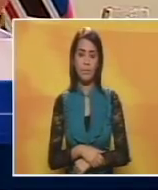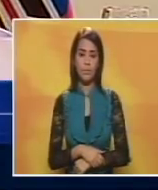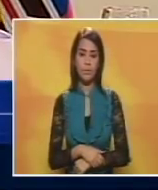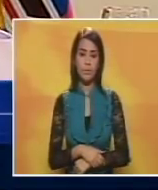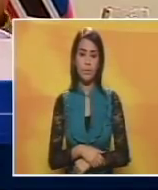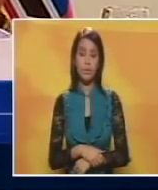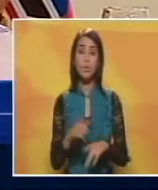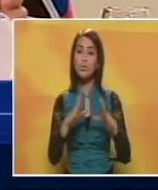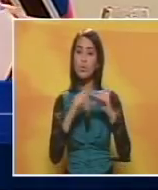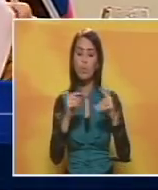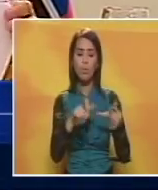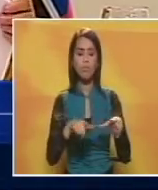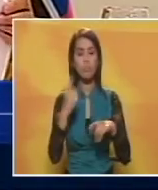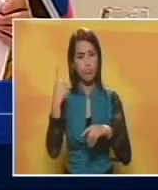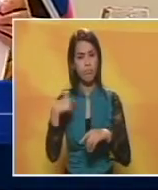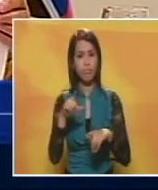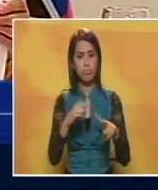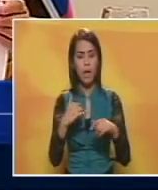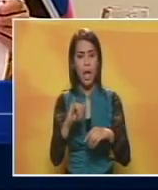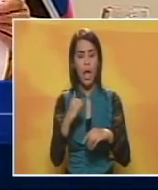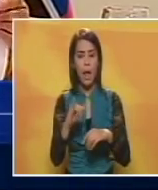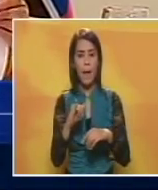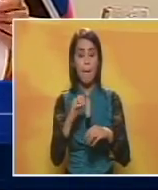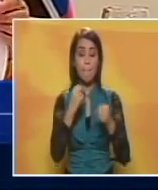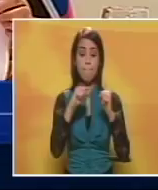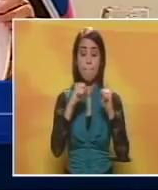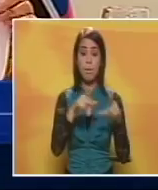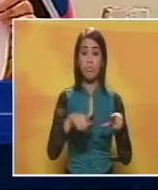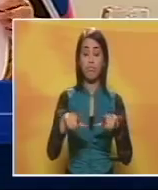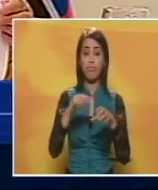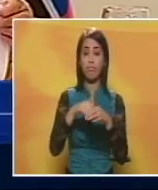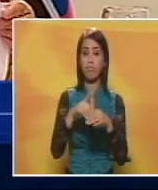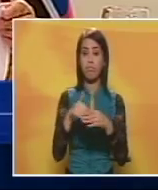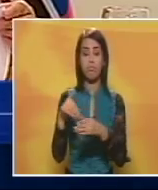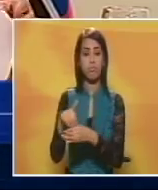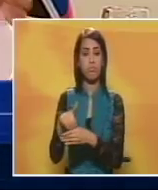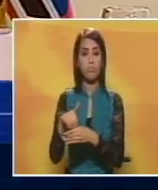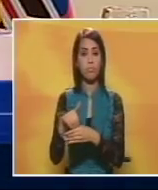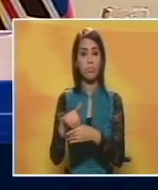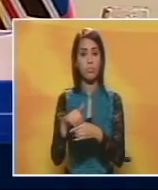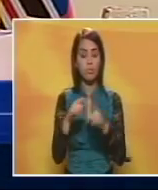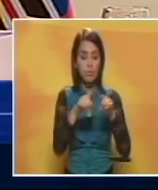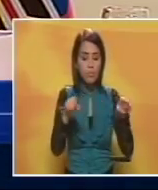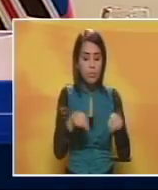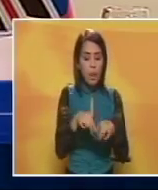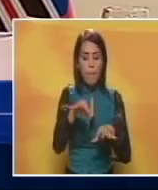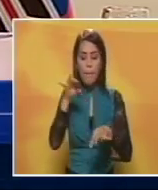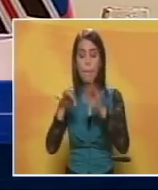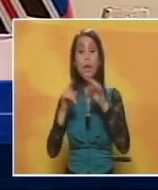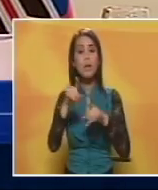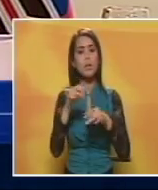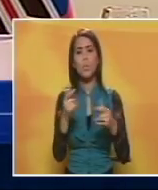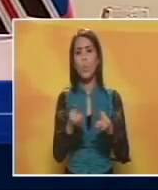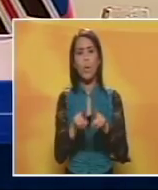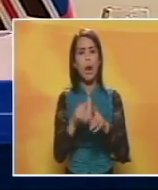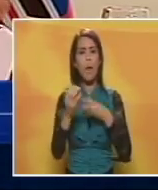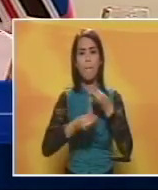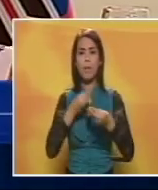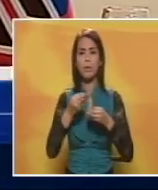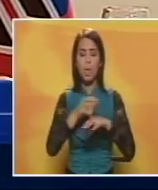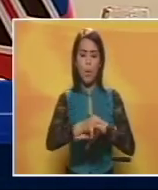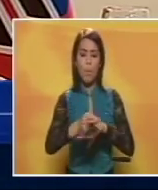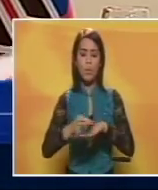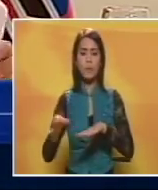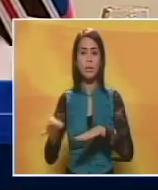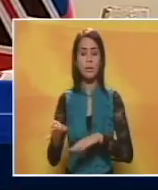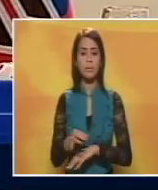la herradura y todos van a tener la oferta electoral. Asimismo, lo vamos a hacer con los